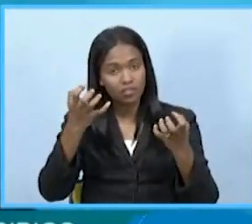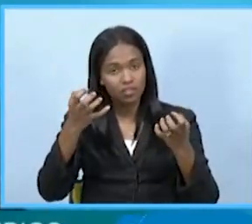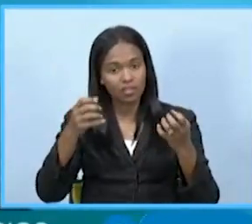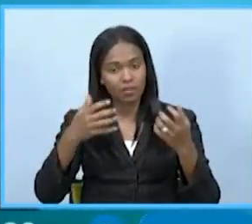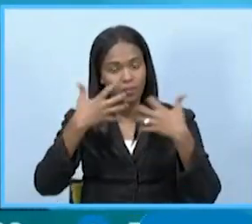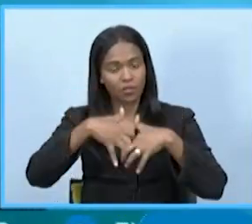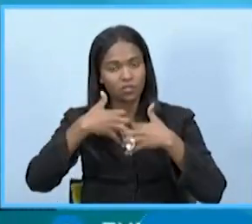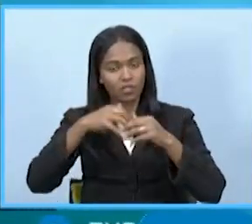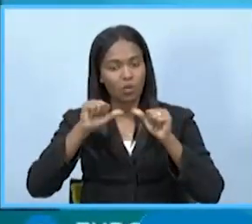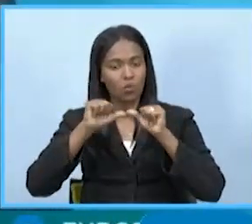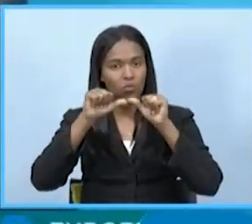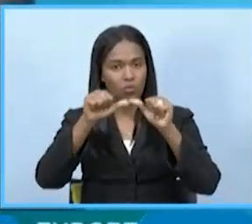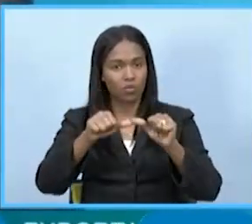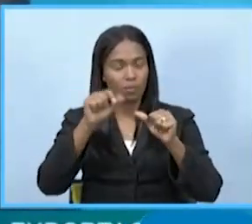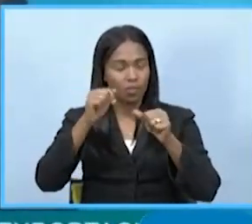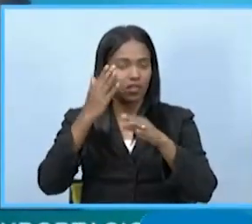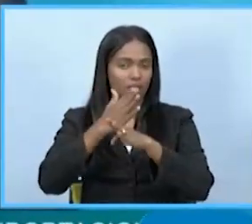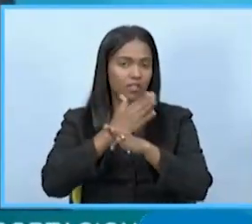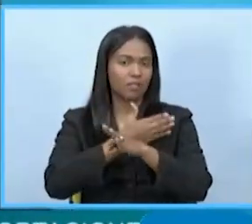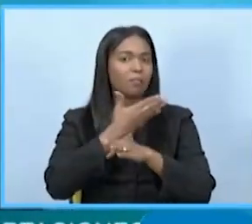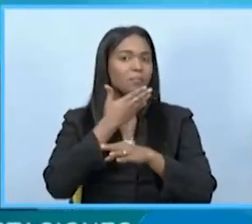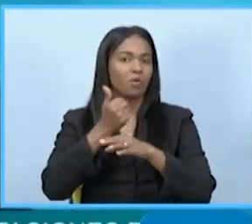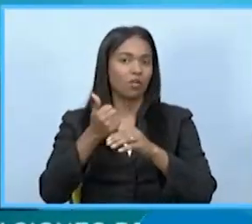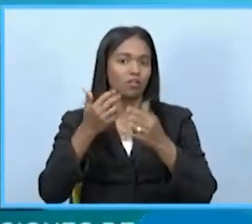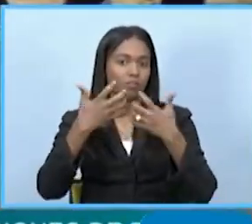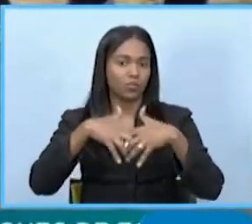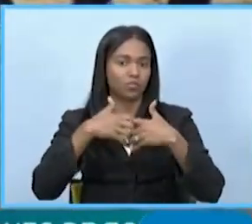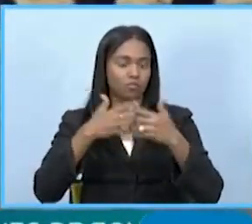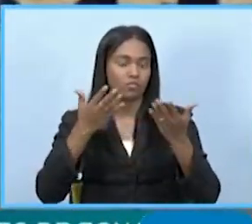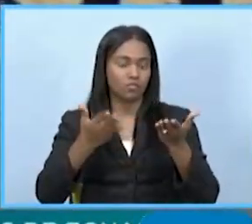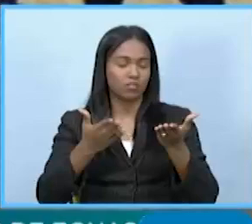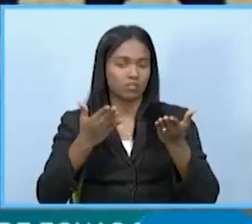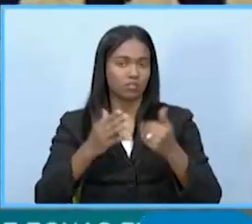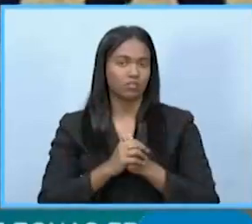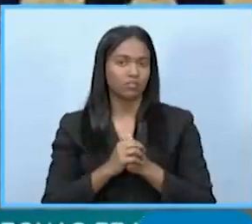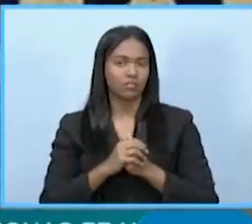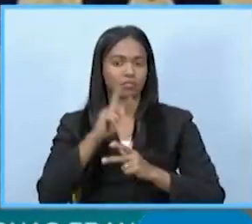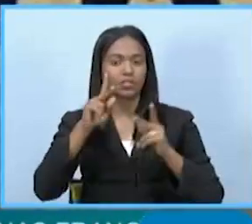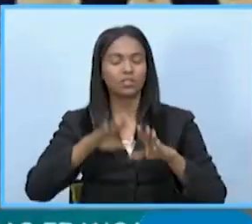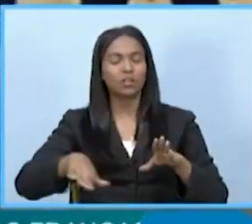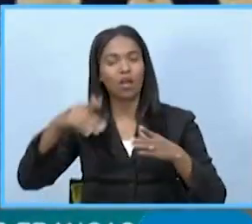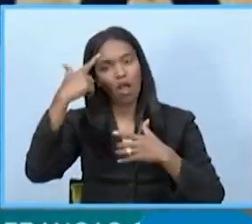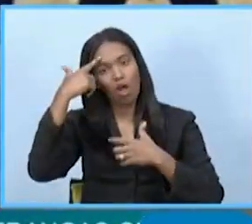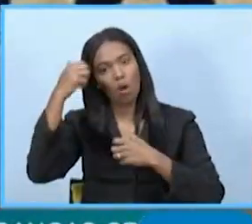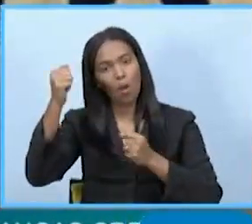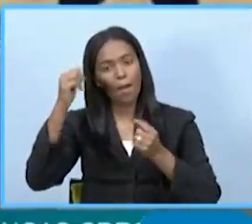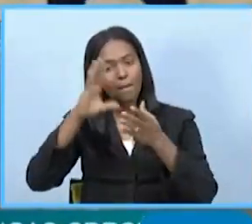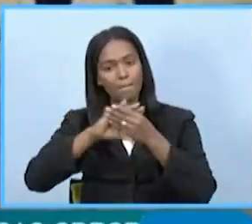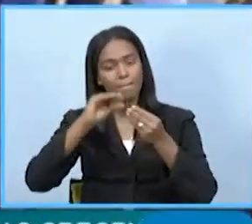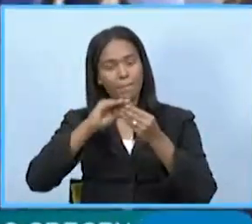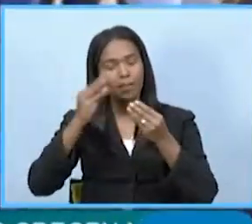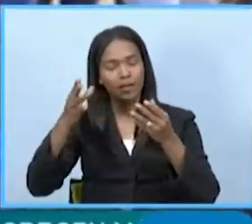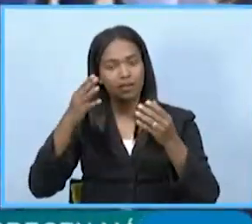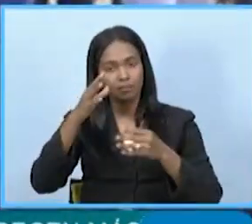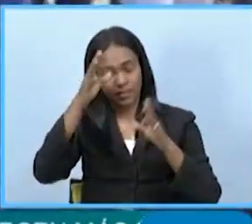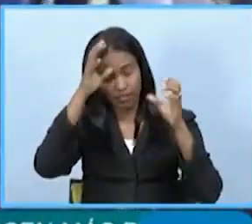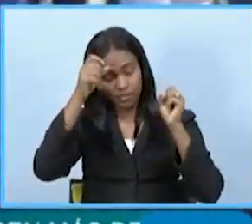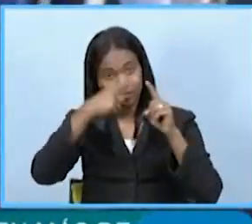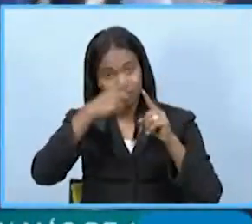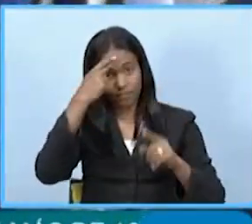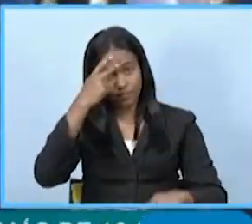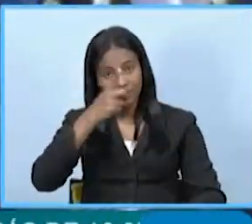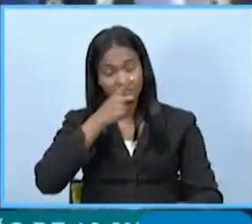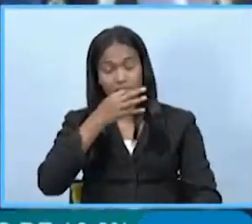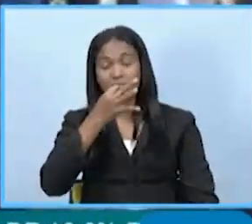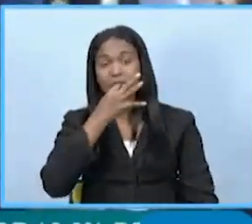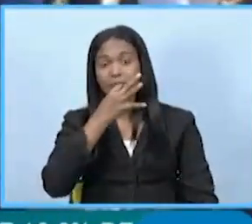la producción continúe, que se mejore mejor la producción. Los parceros confían en la palabra empeñada del presidente de la República y